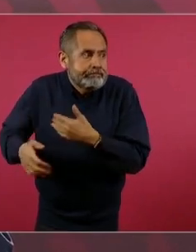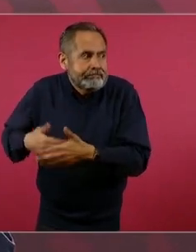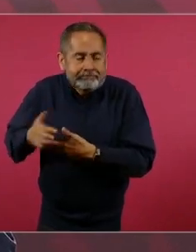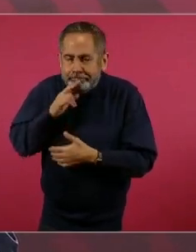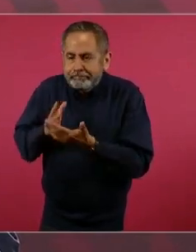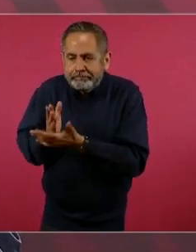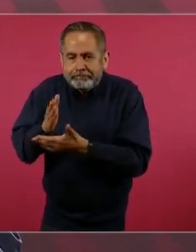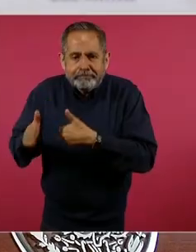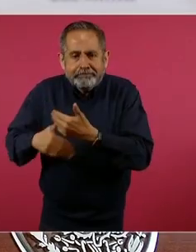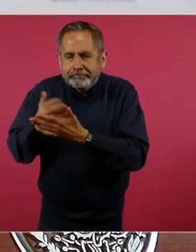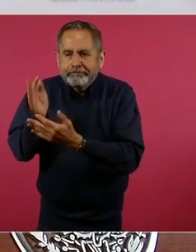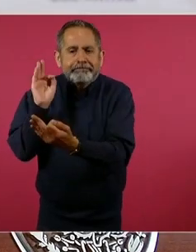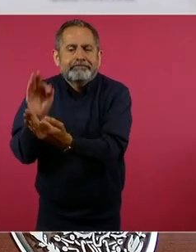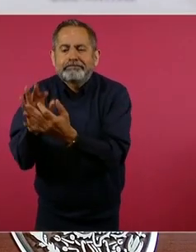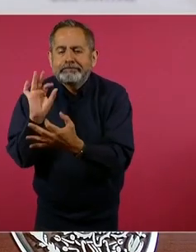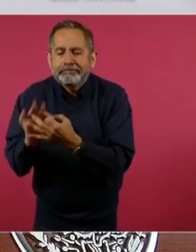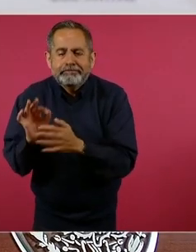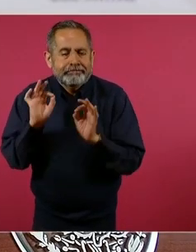una recta de